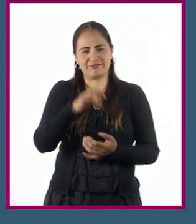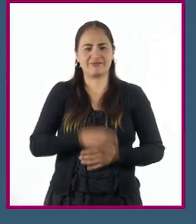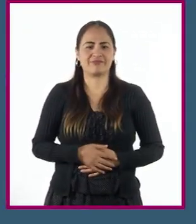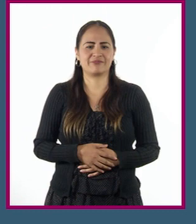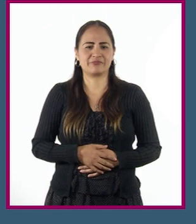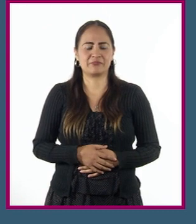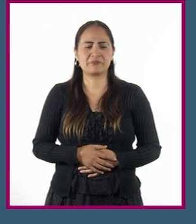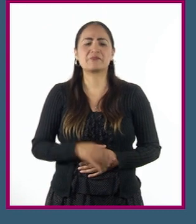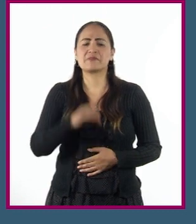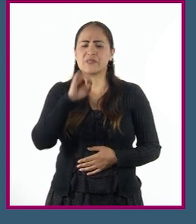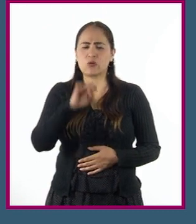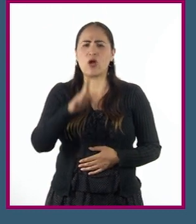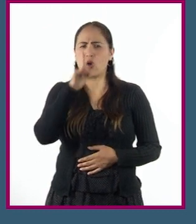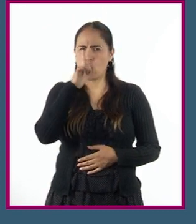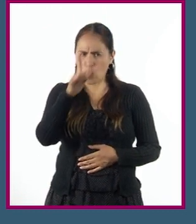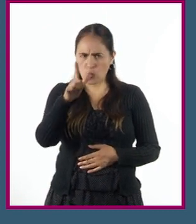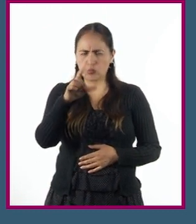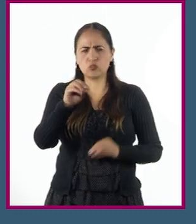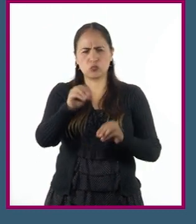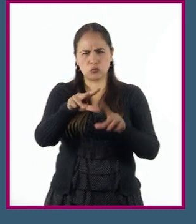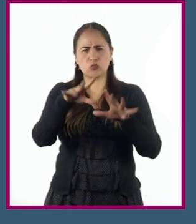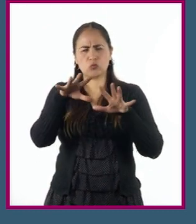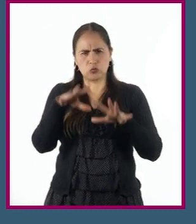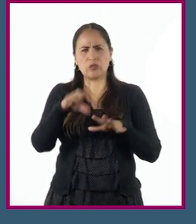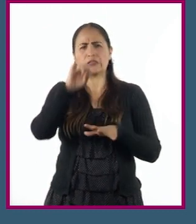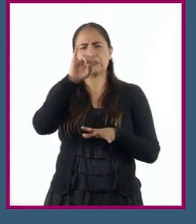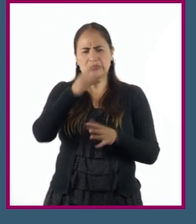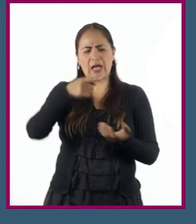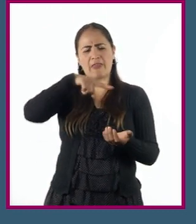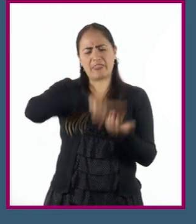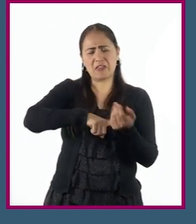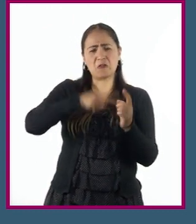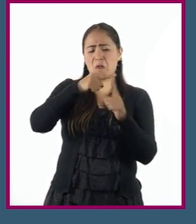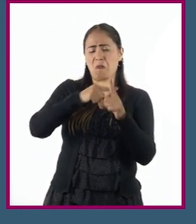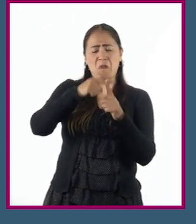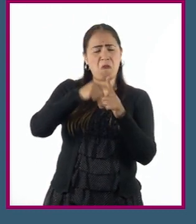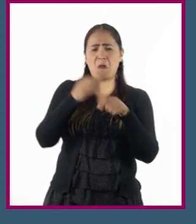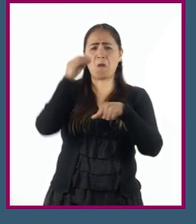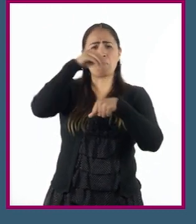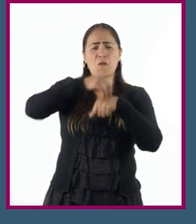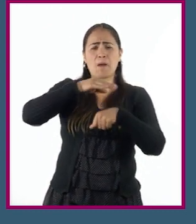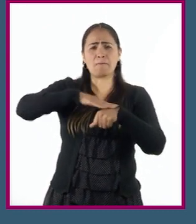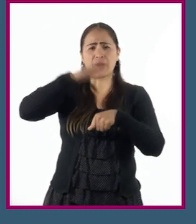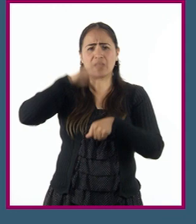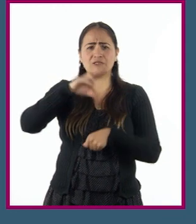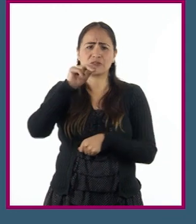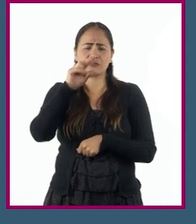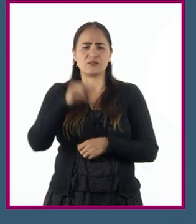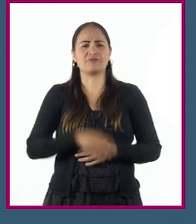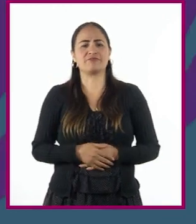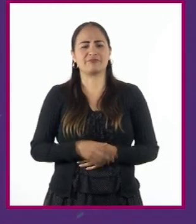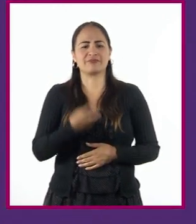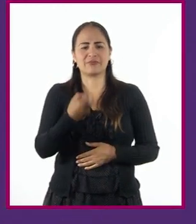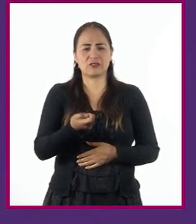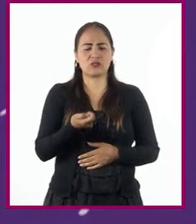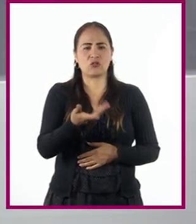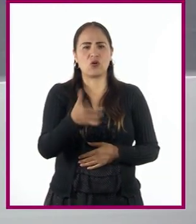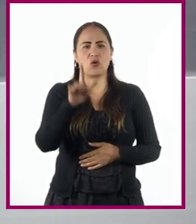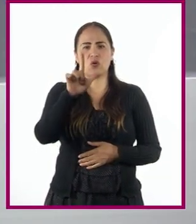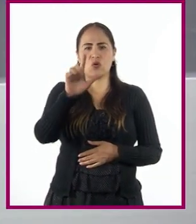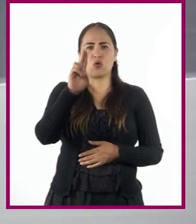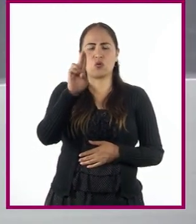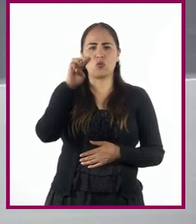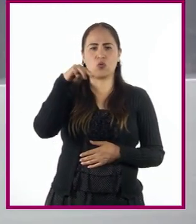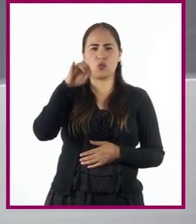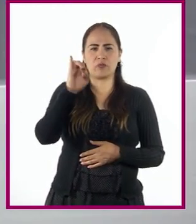Aunque también se puede emitir luz sin que aumente la temperatura del sistema. Este fenómeno recibe el término de luminiscencia.